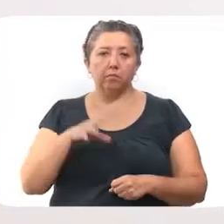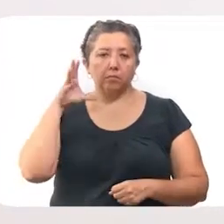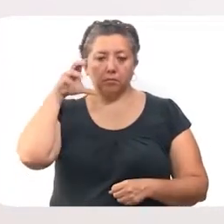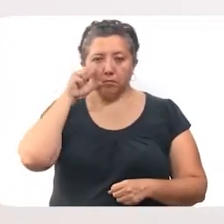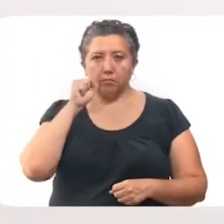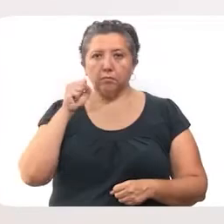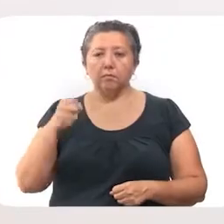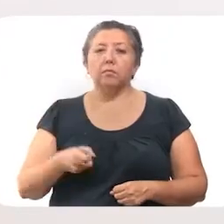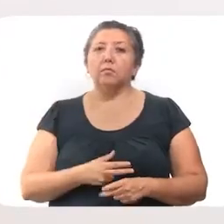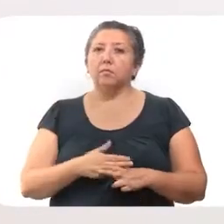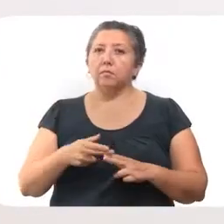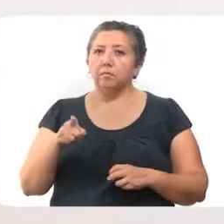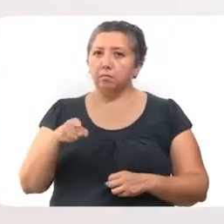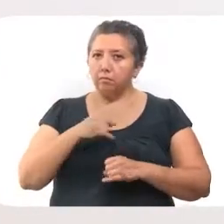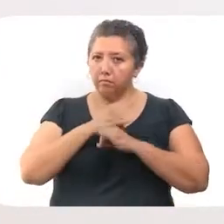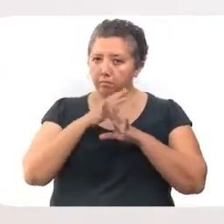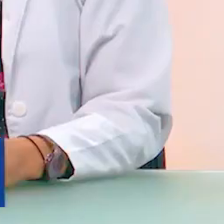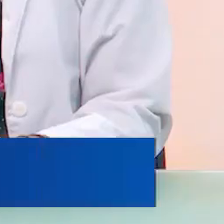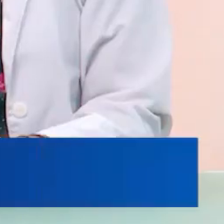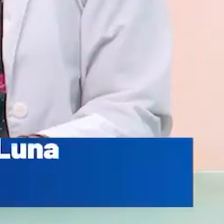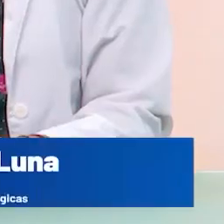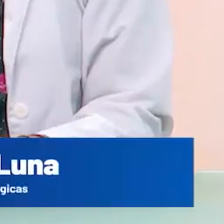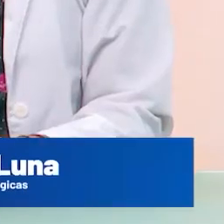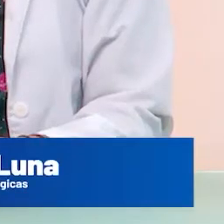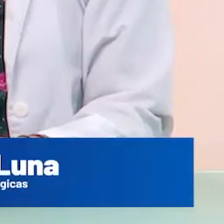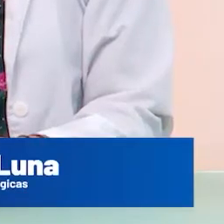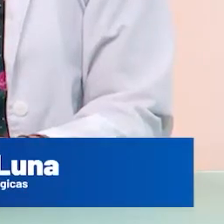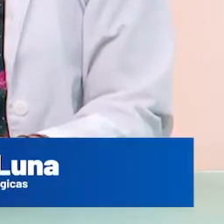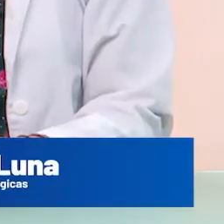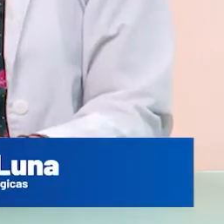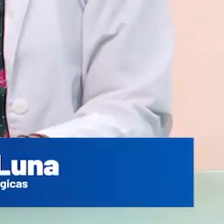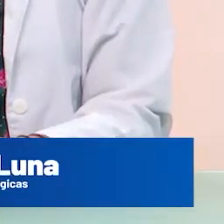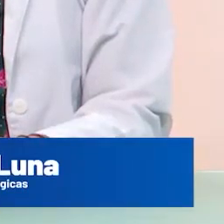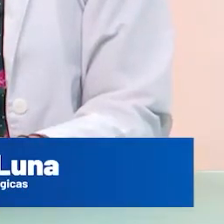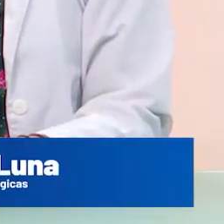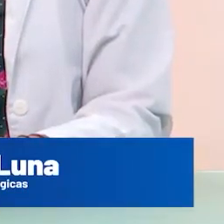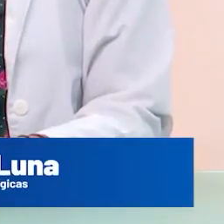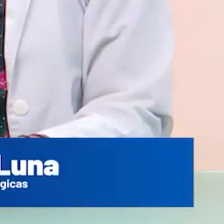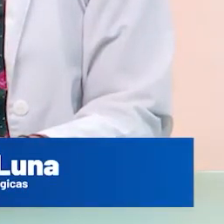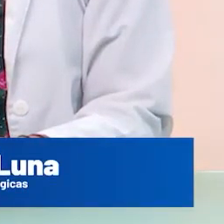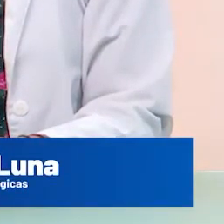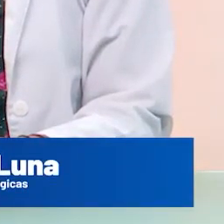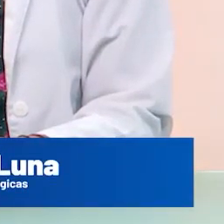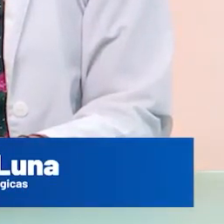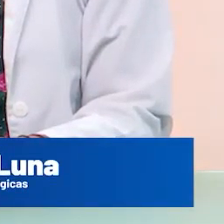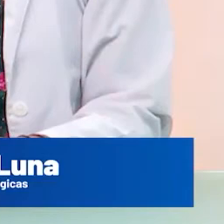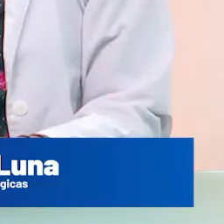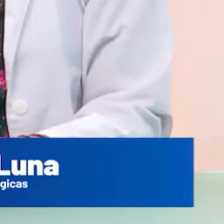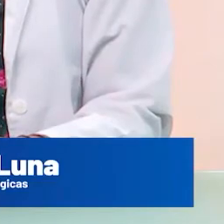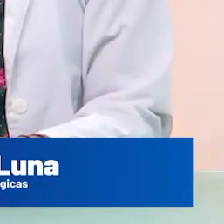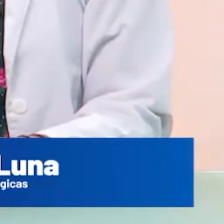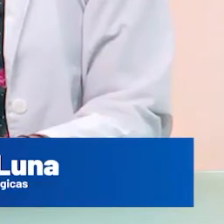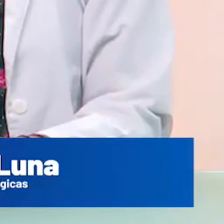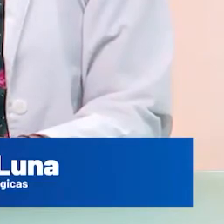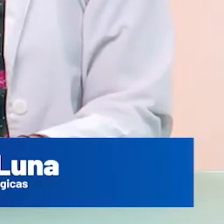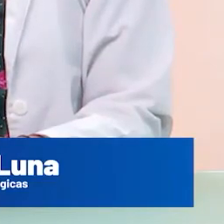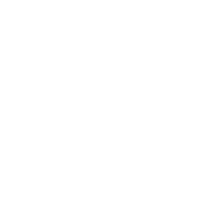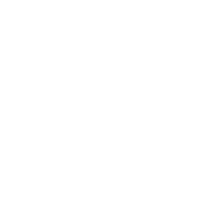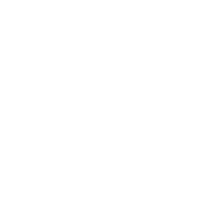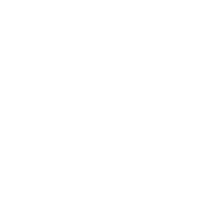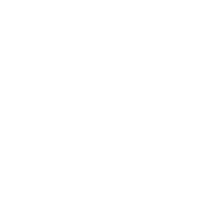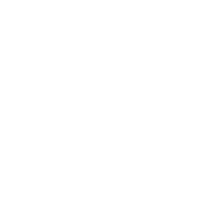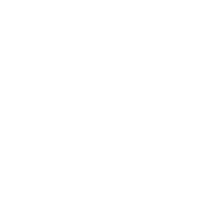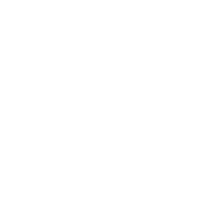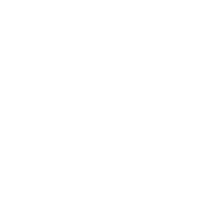color naranja. Hasta aquí el reporte, doctora. Gracias, doctora. Estaremos informando todos los días por este mismo medio. Muchas gracias.